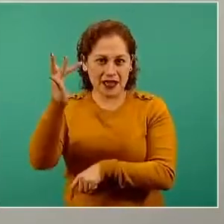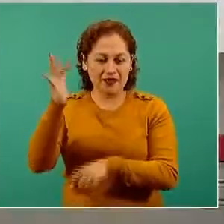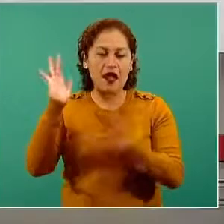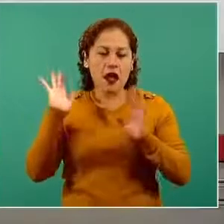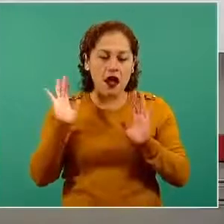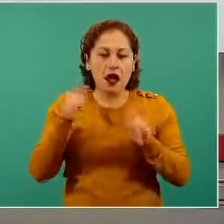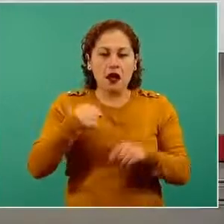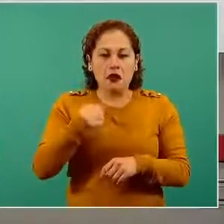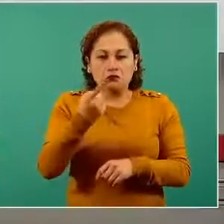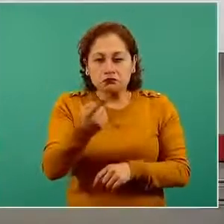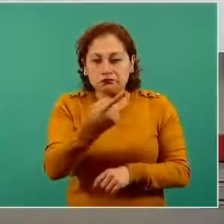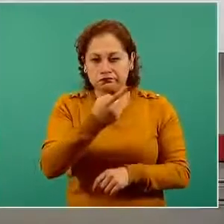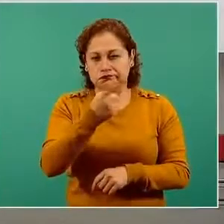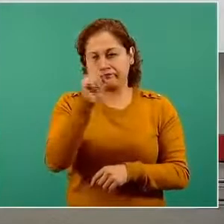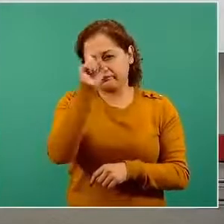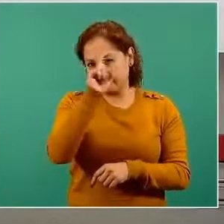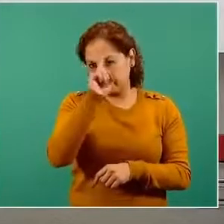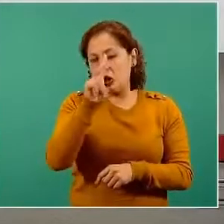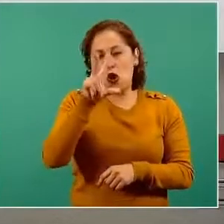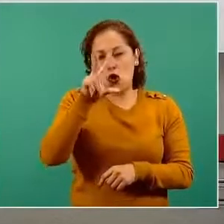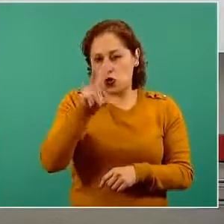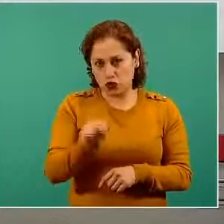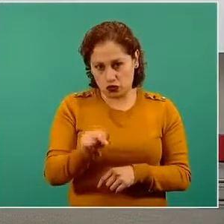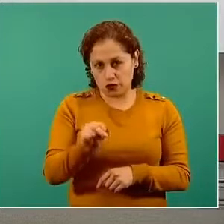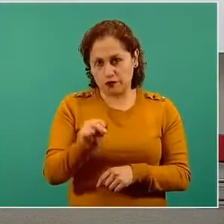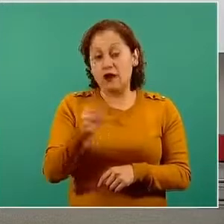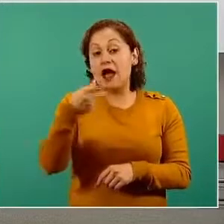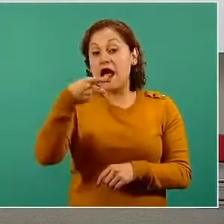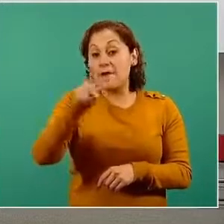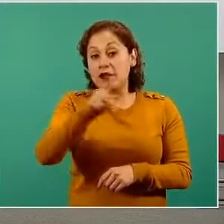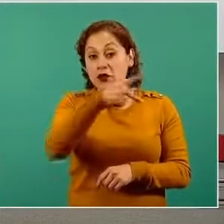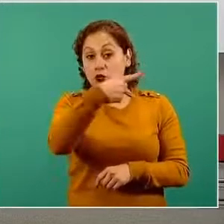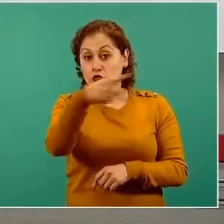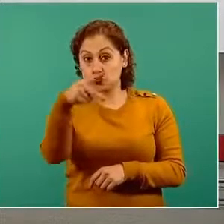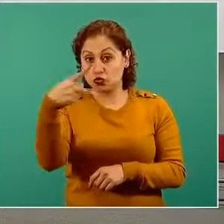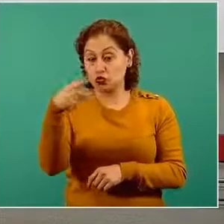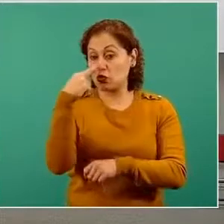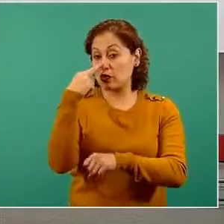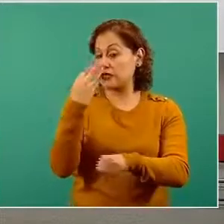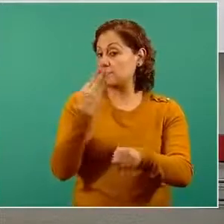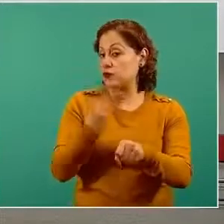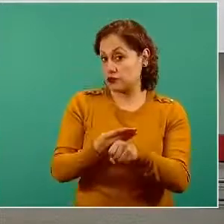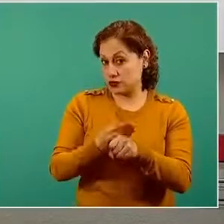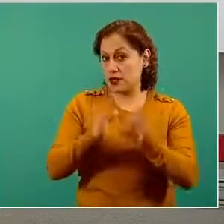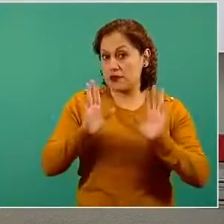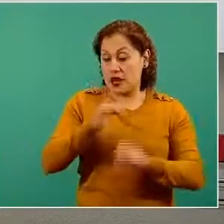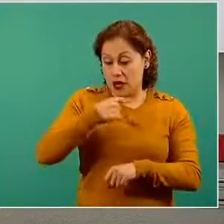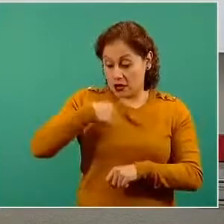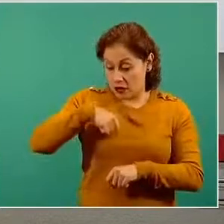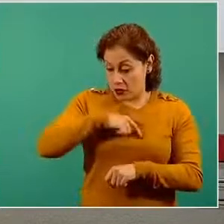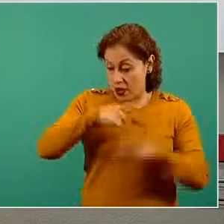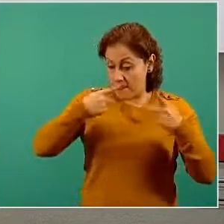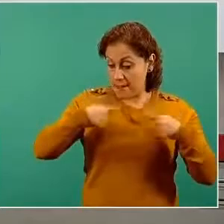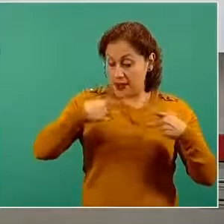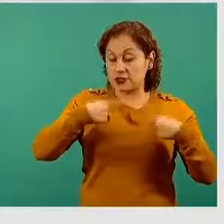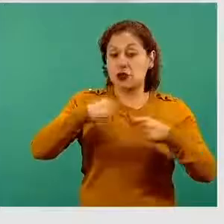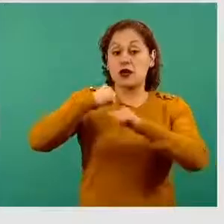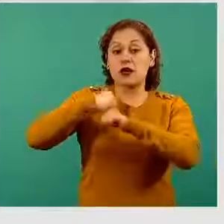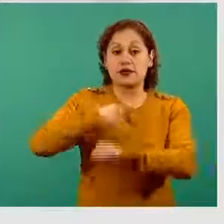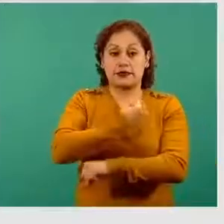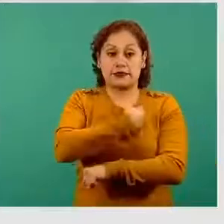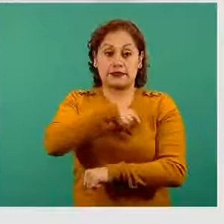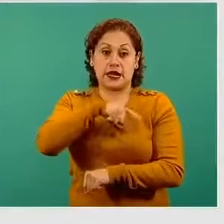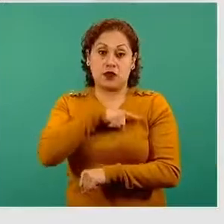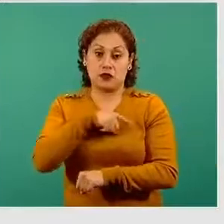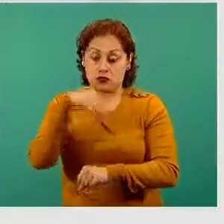corresponsabilidad. El gobierno, sobre todo las autoridades sanitarias, analizan las mejores intervenciones en